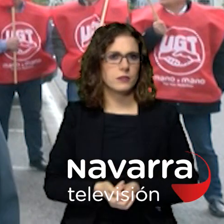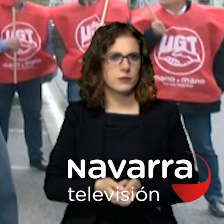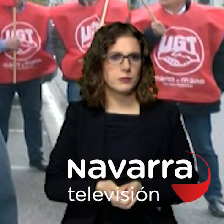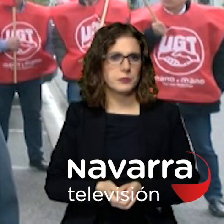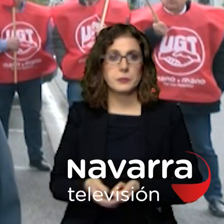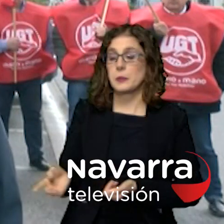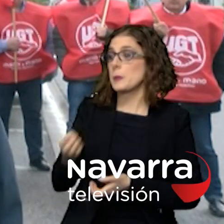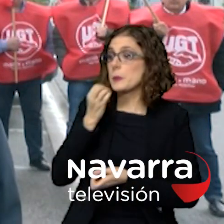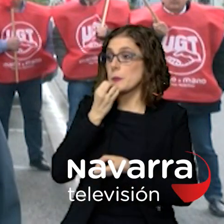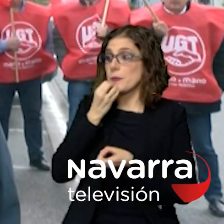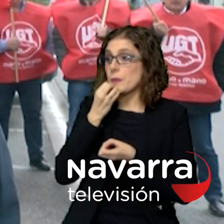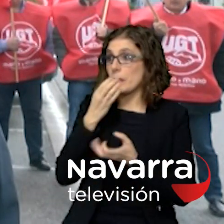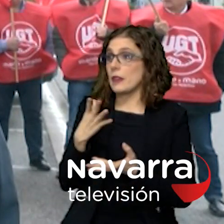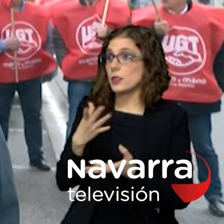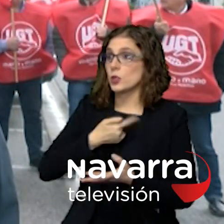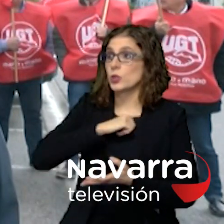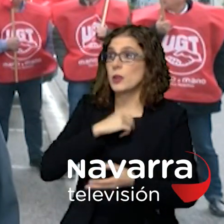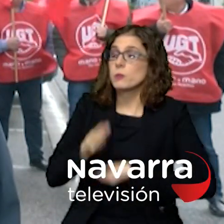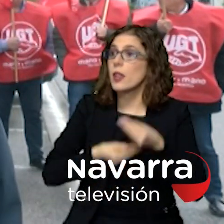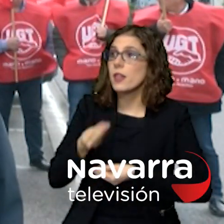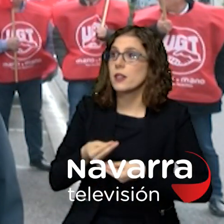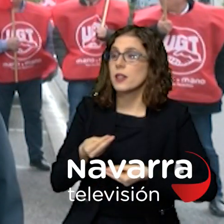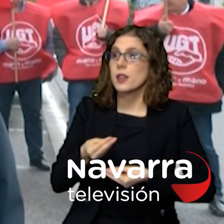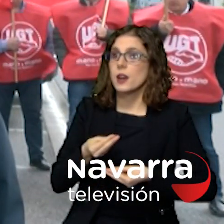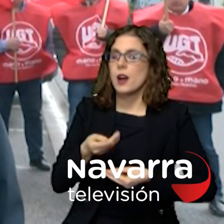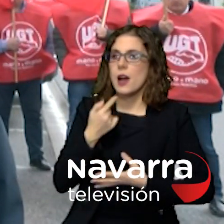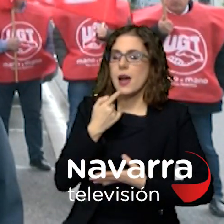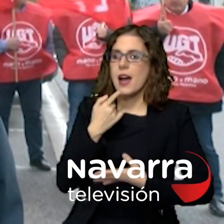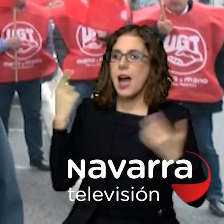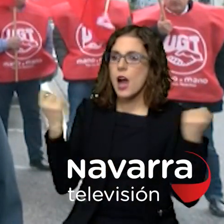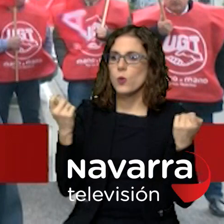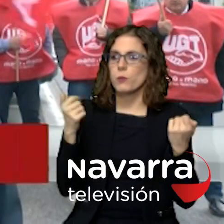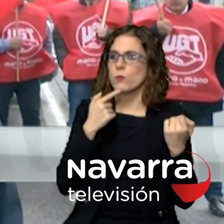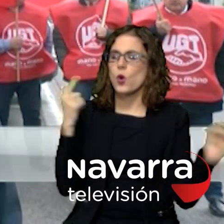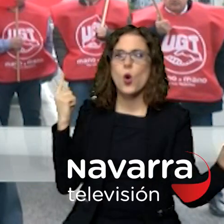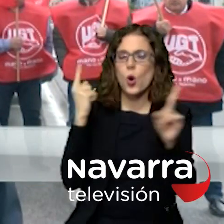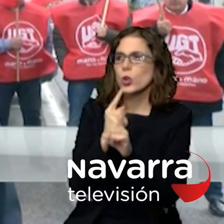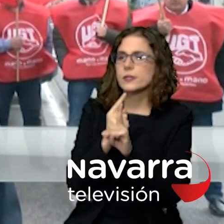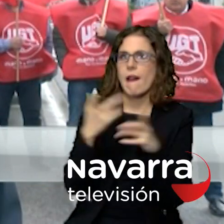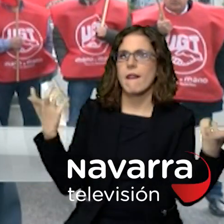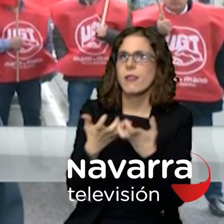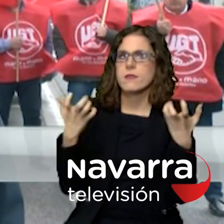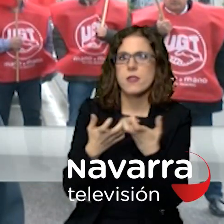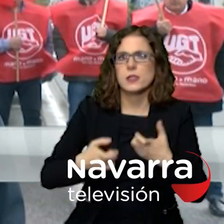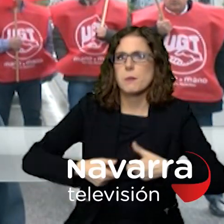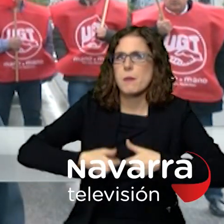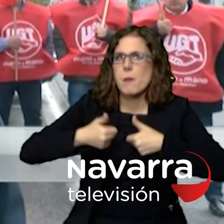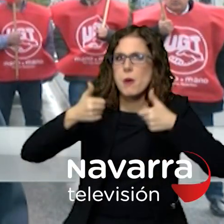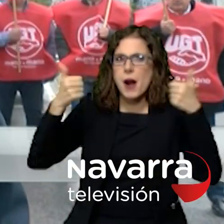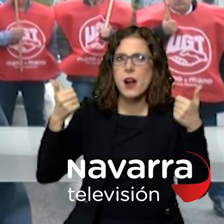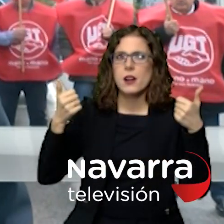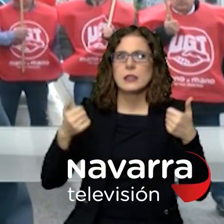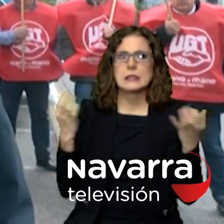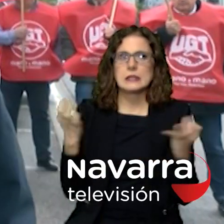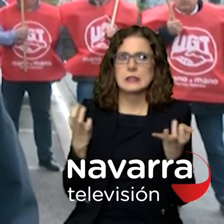Bueno, pues lo que vamos a hacer es un acto de repulsa contra la siniestralidad en el sector de la construcción, que consiste en una